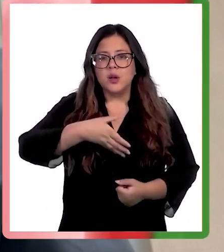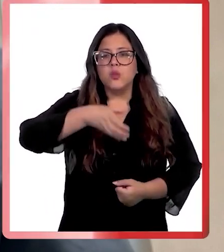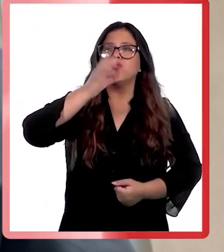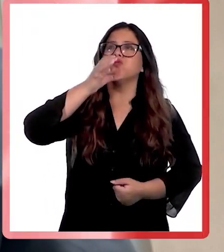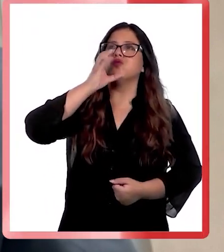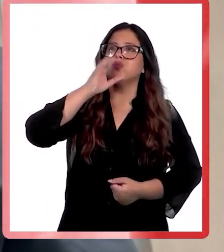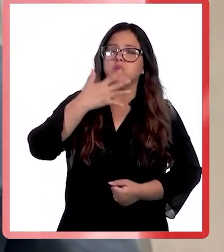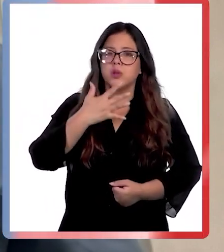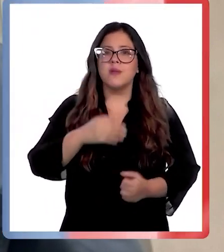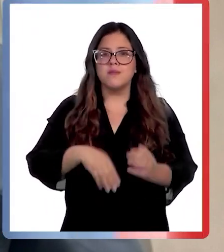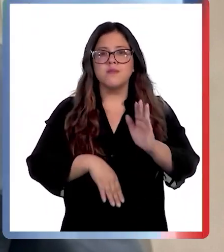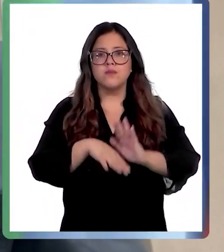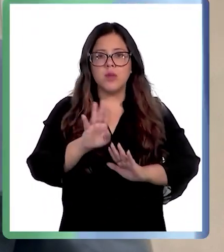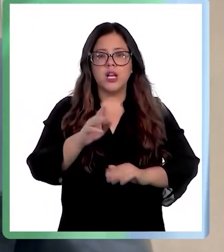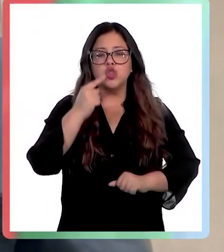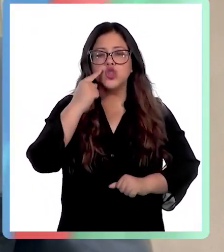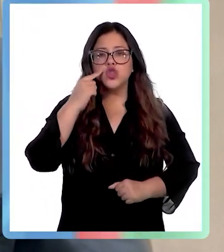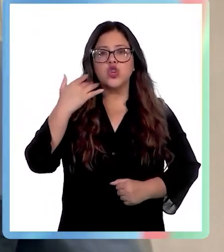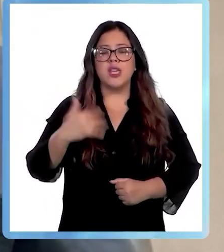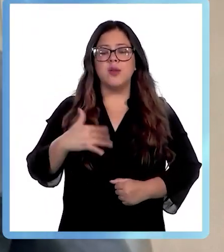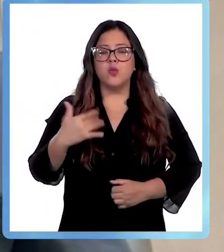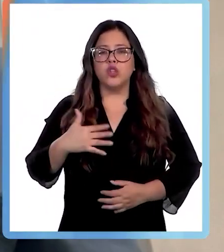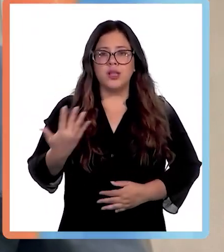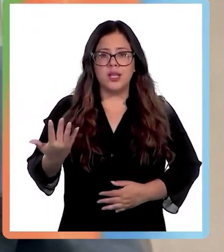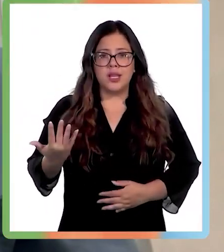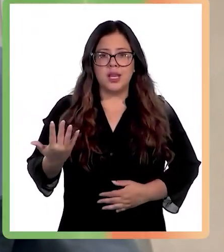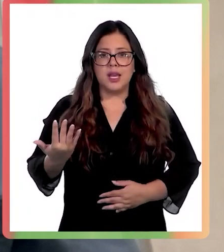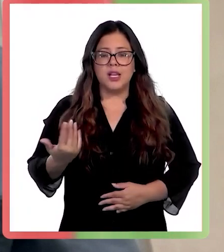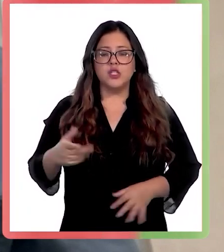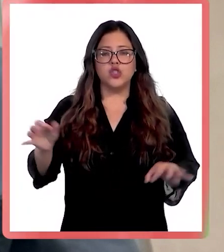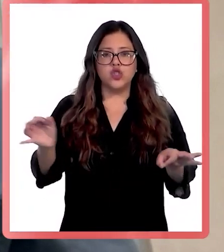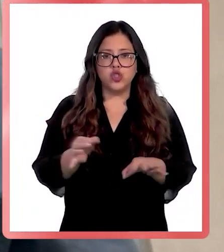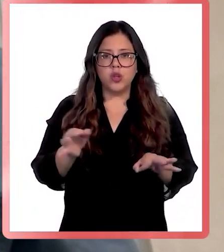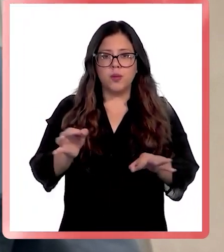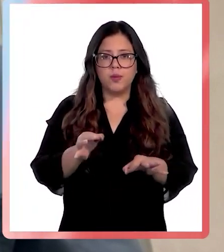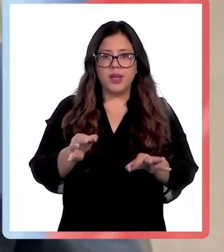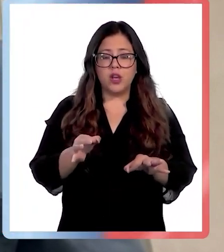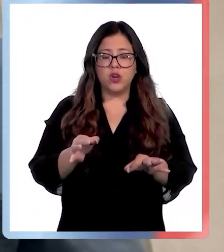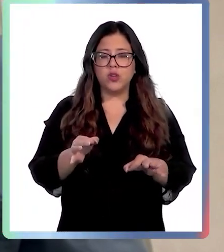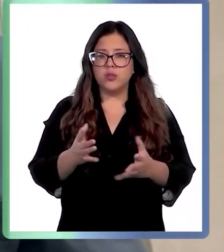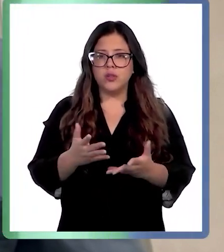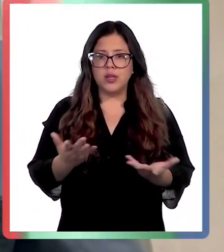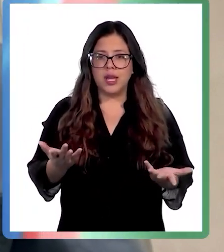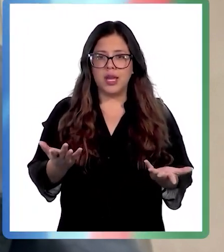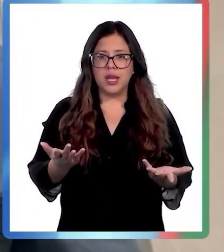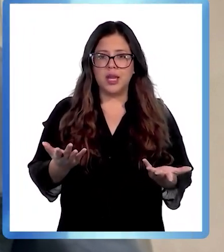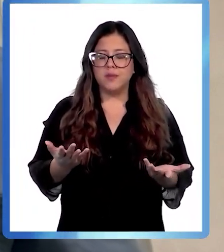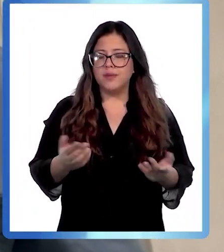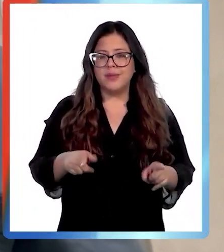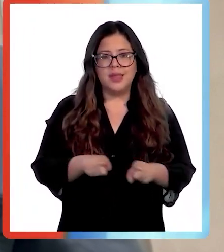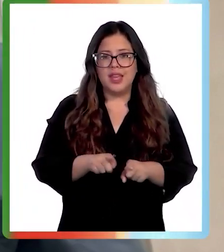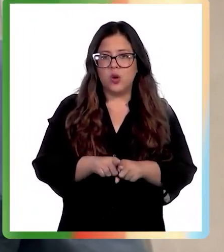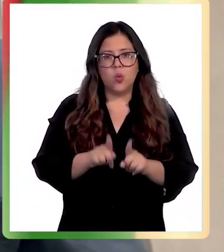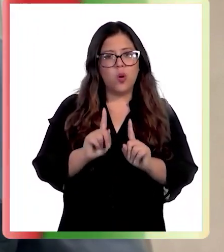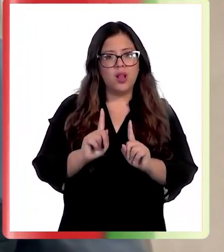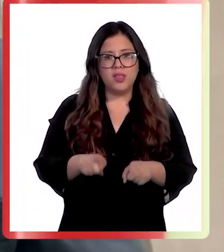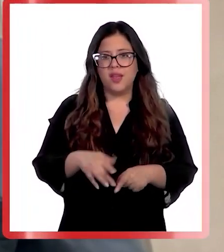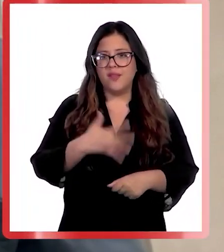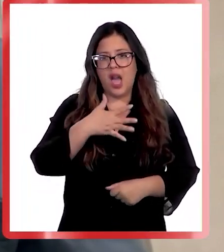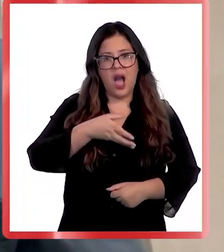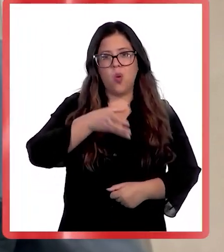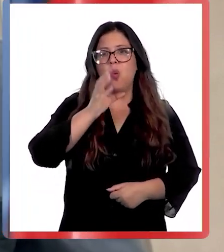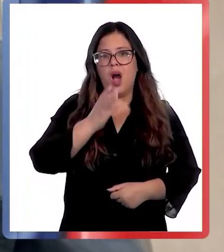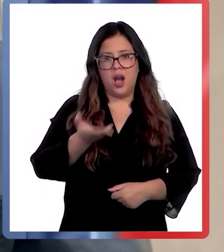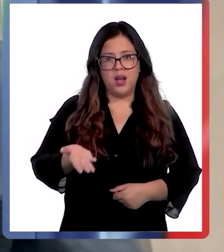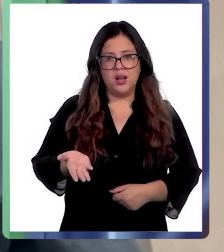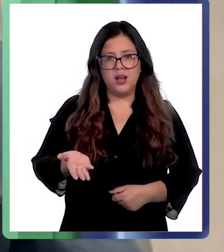reponer. Pero yo creo que el punto clave que me quiero quedar con tu pregunta es que de todas maneras tenemos que mantenernos bien hidratados. Y